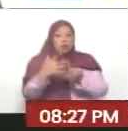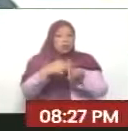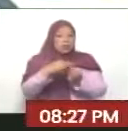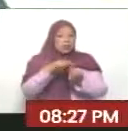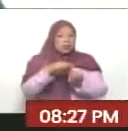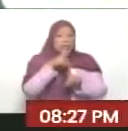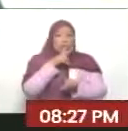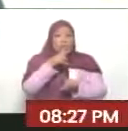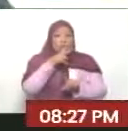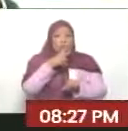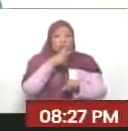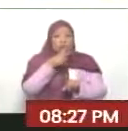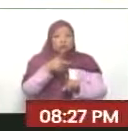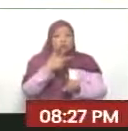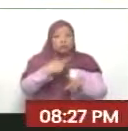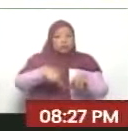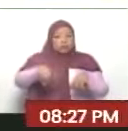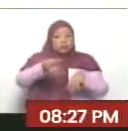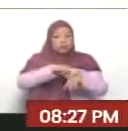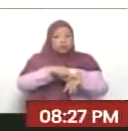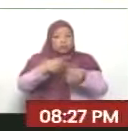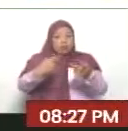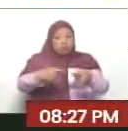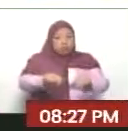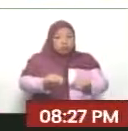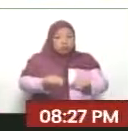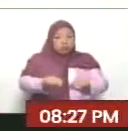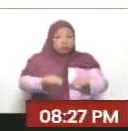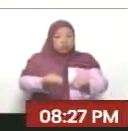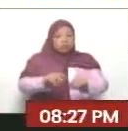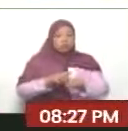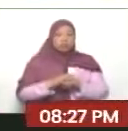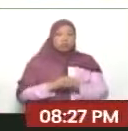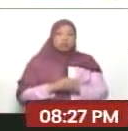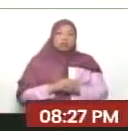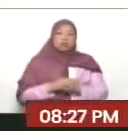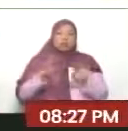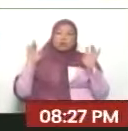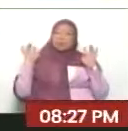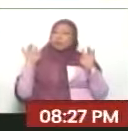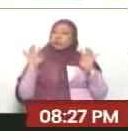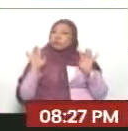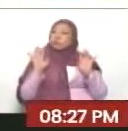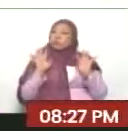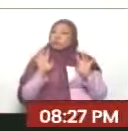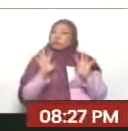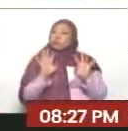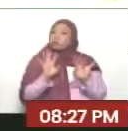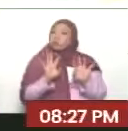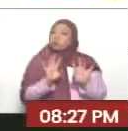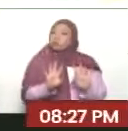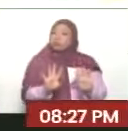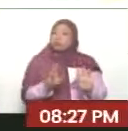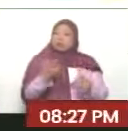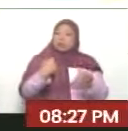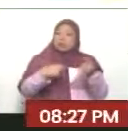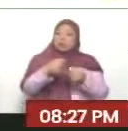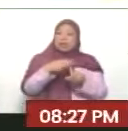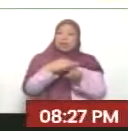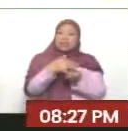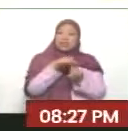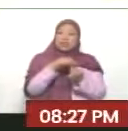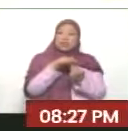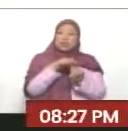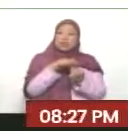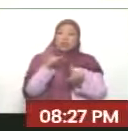peores circunstancias con el bombardeo de las sanciones. Una migración que fue una válvula de escape a la situación